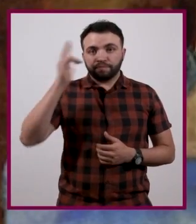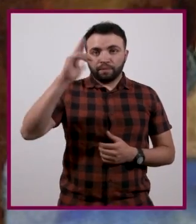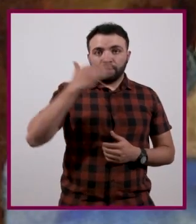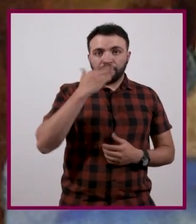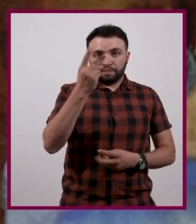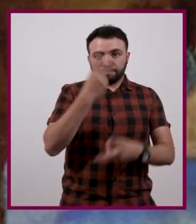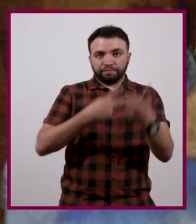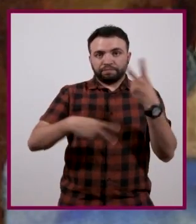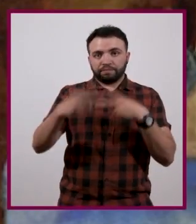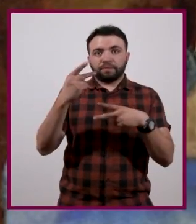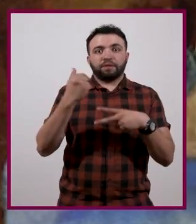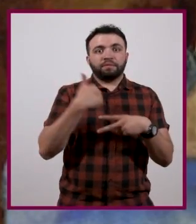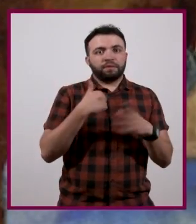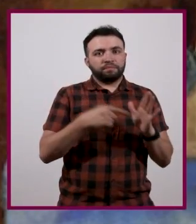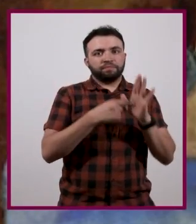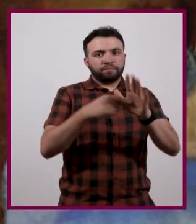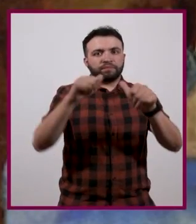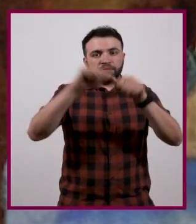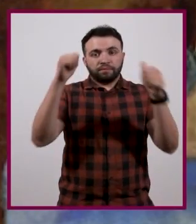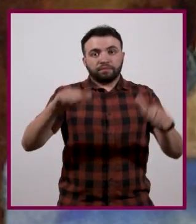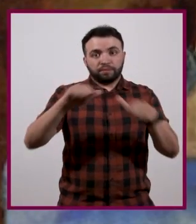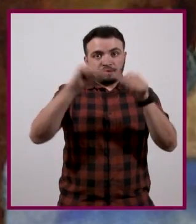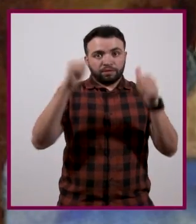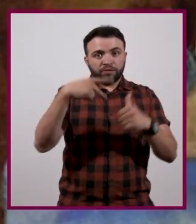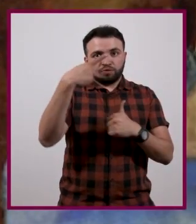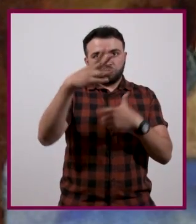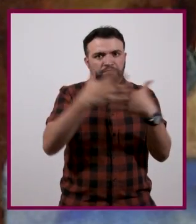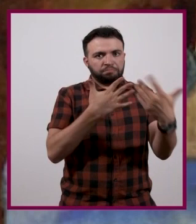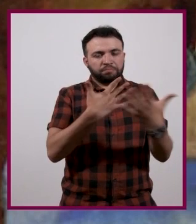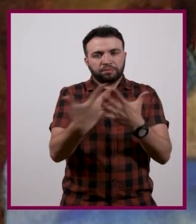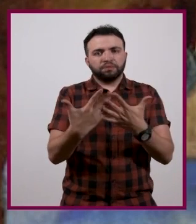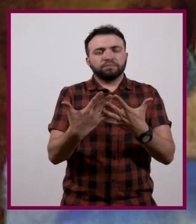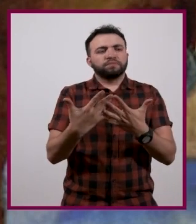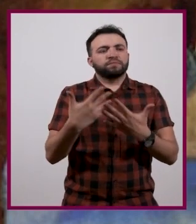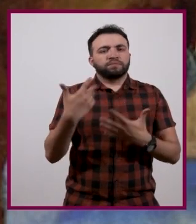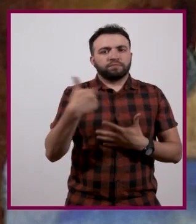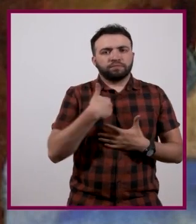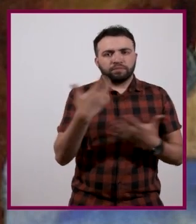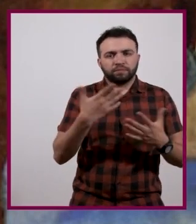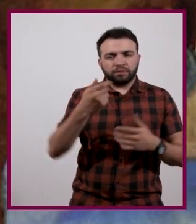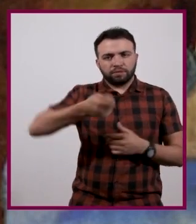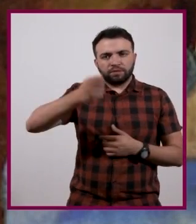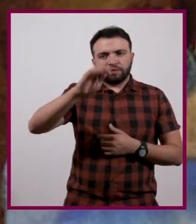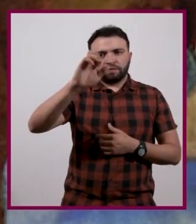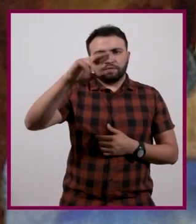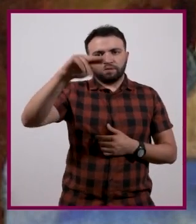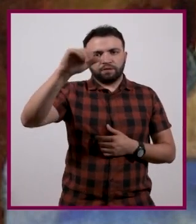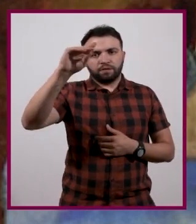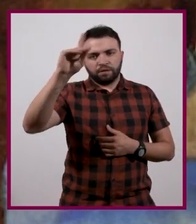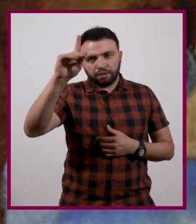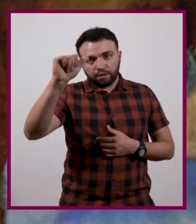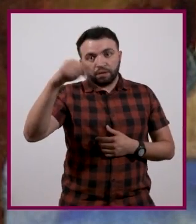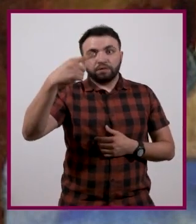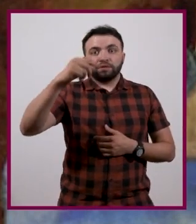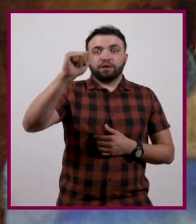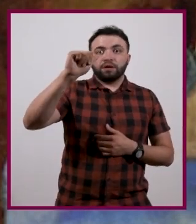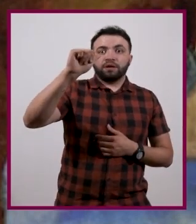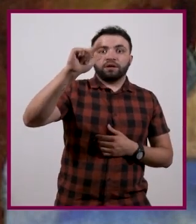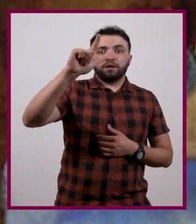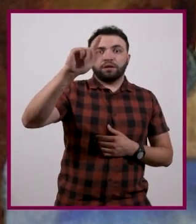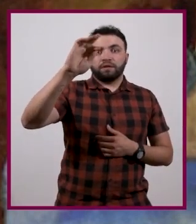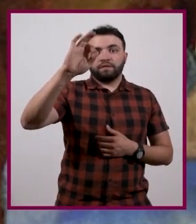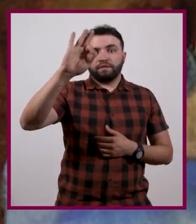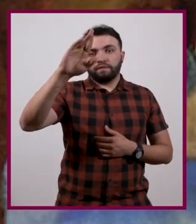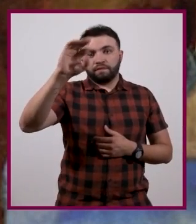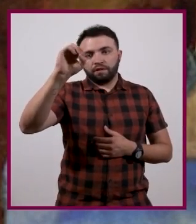Hola, bienvenidos a nuestra sección de artes, El arte en tus manos. Los saludamos Fernanda Bastida y Alfredo Gutiérrez. Hoy, en De los Tesoros a la